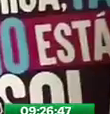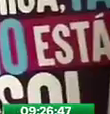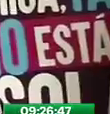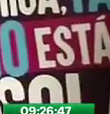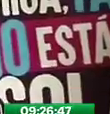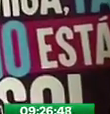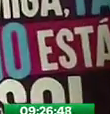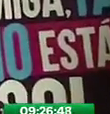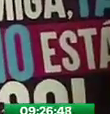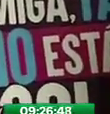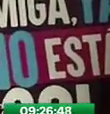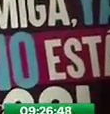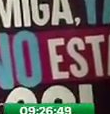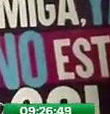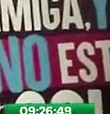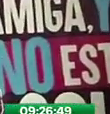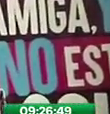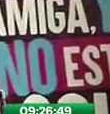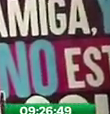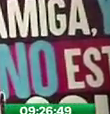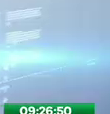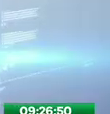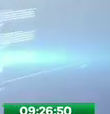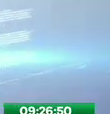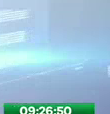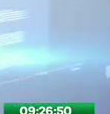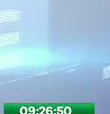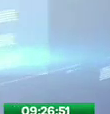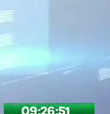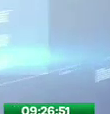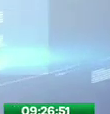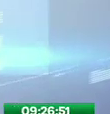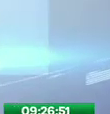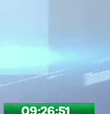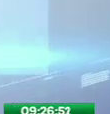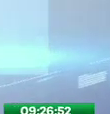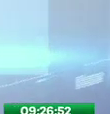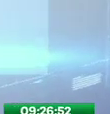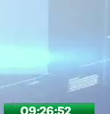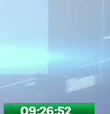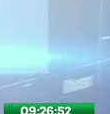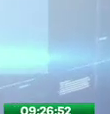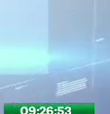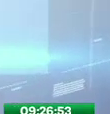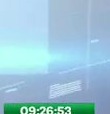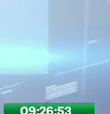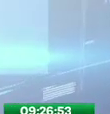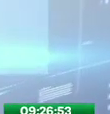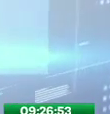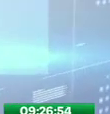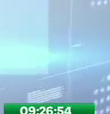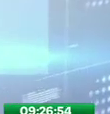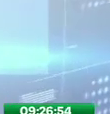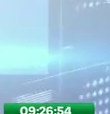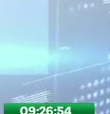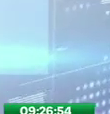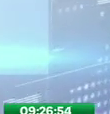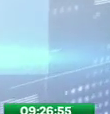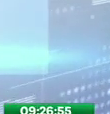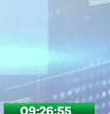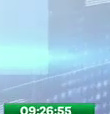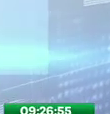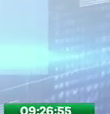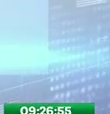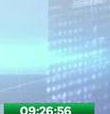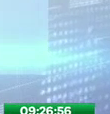sola ahora lo incluye en el plan seguridad en lo que va del año se han realizado 11 talleres direccionados a aliados estratégicos de la